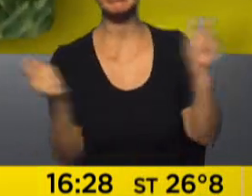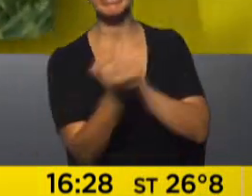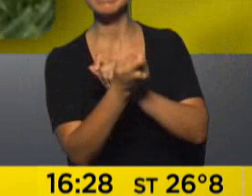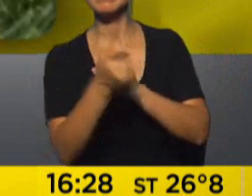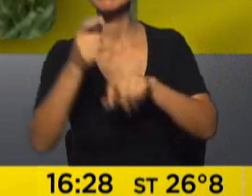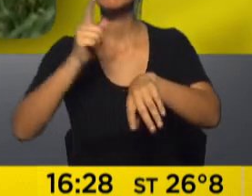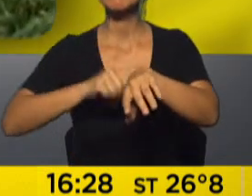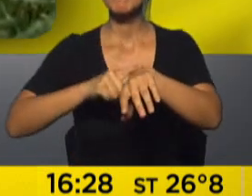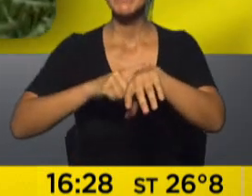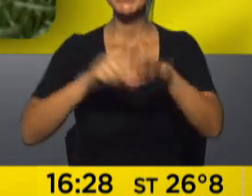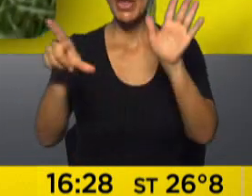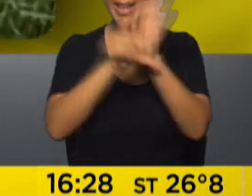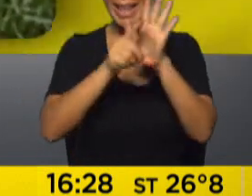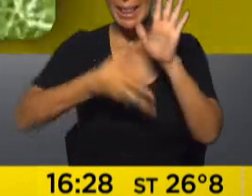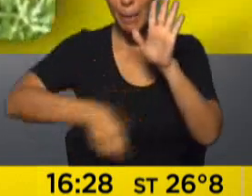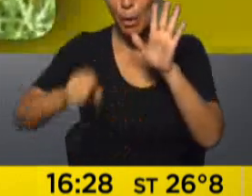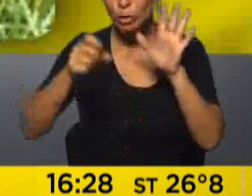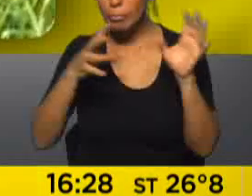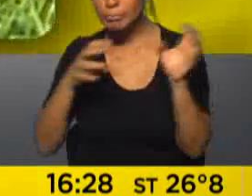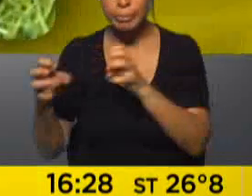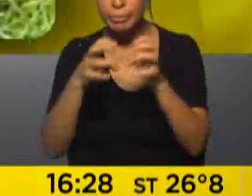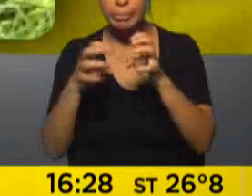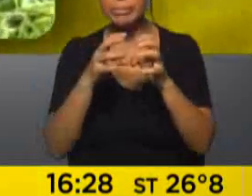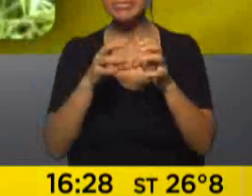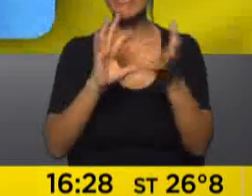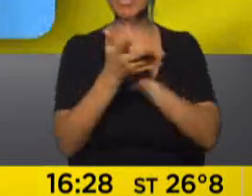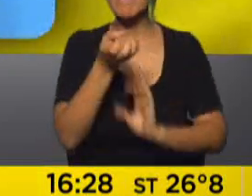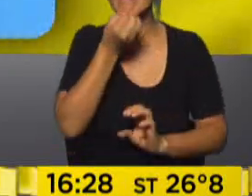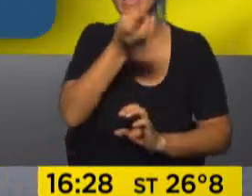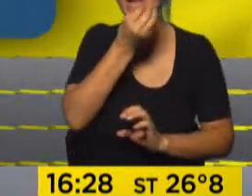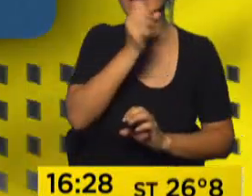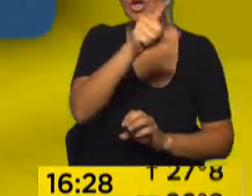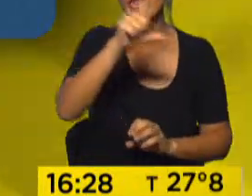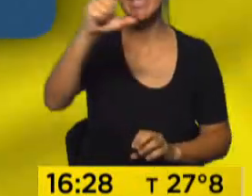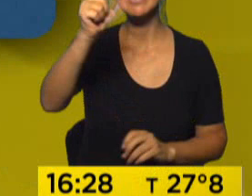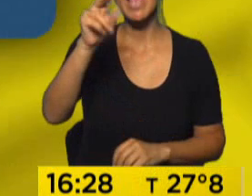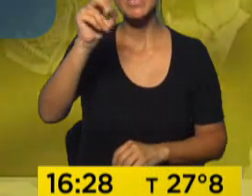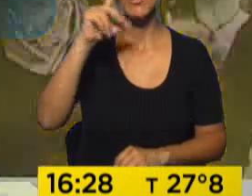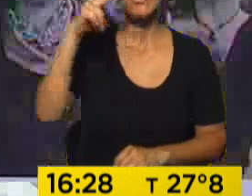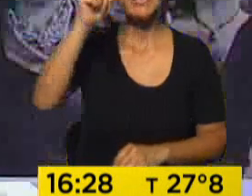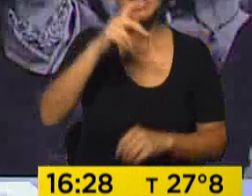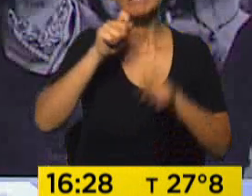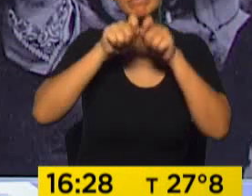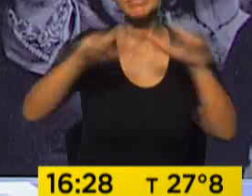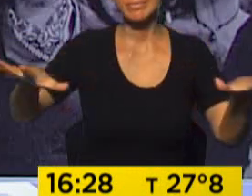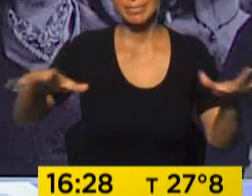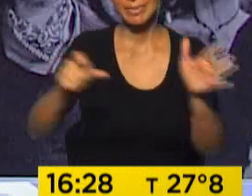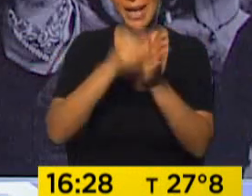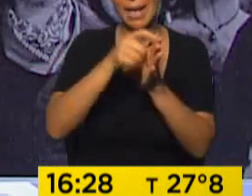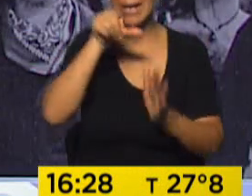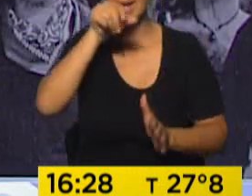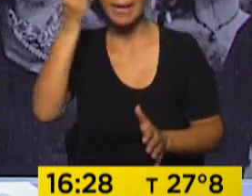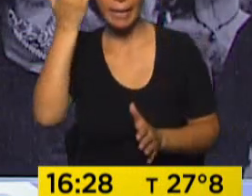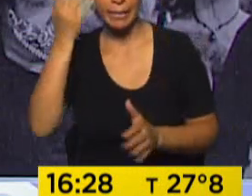por la legalización del aborto, su testimonio en las redes sociales se hizo viral. Había leído cosas de todo tipo. La